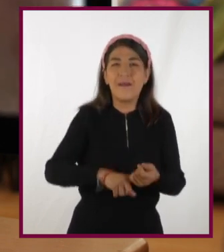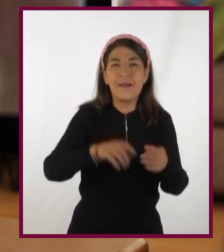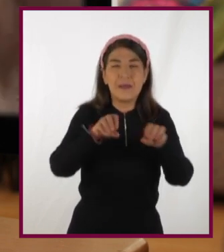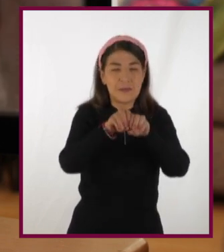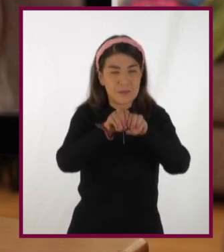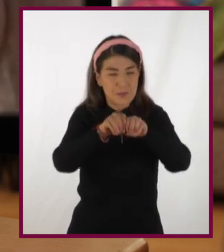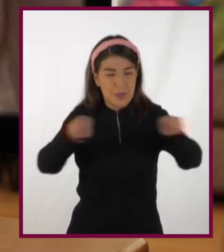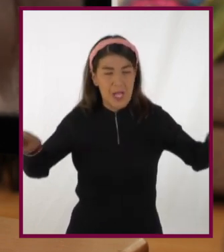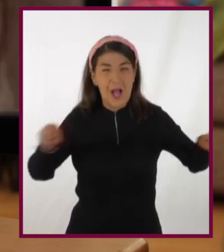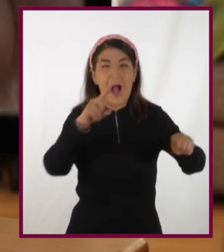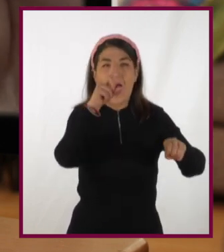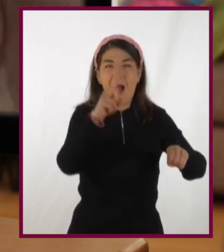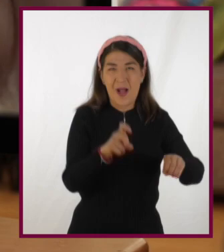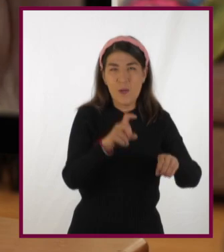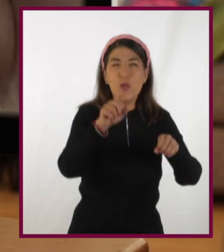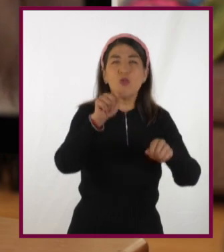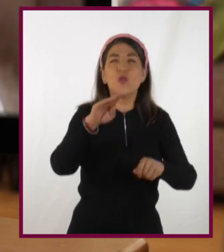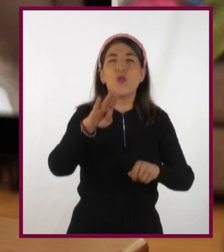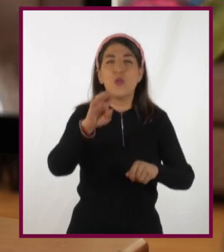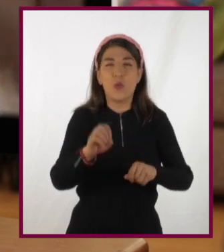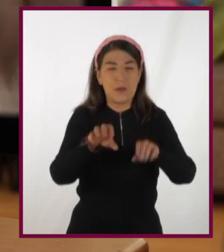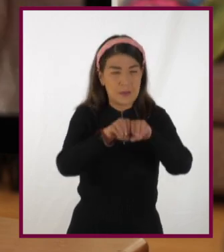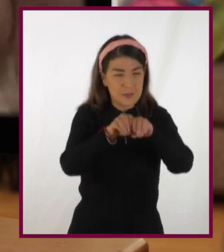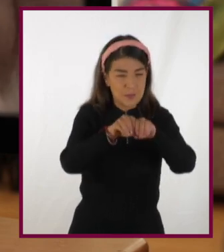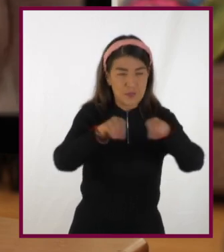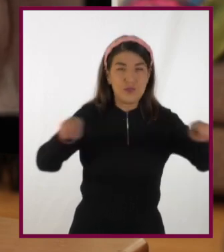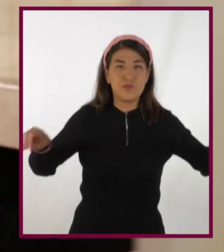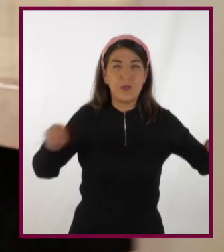dentro de las tuberías, y lo que hacen es